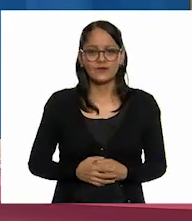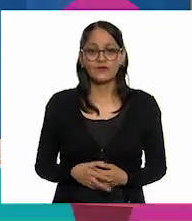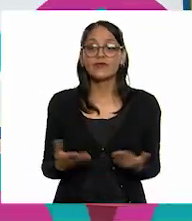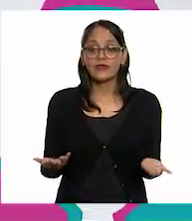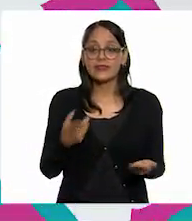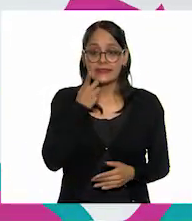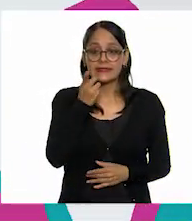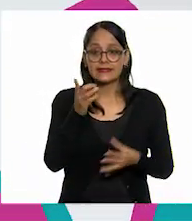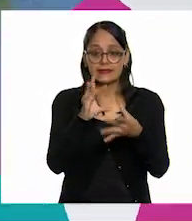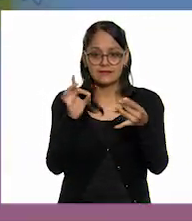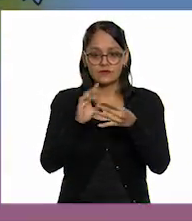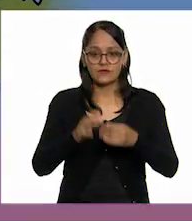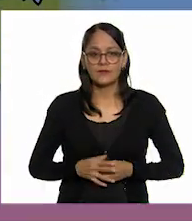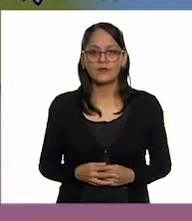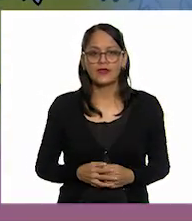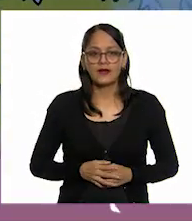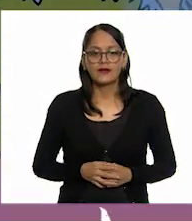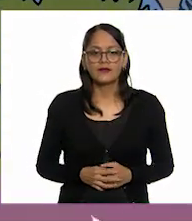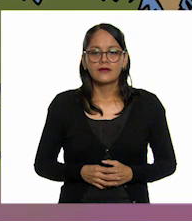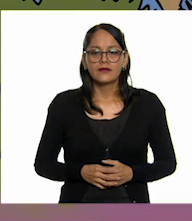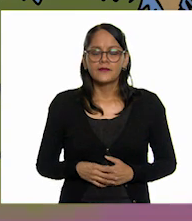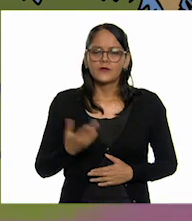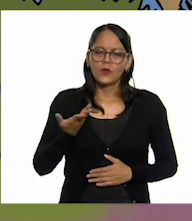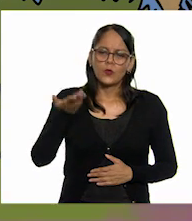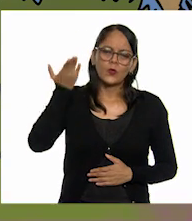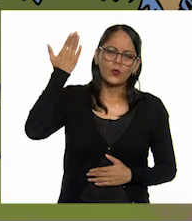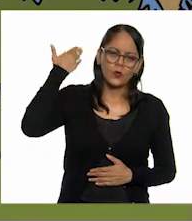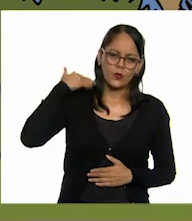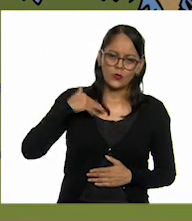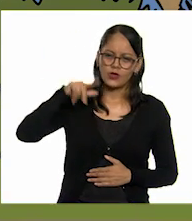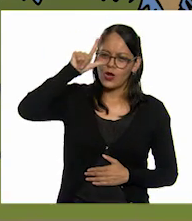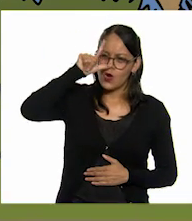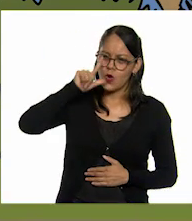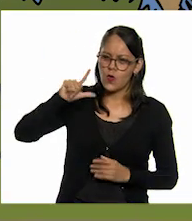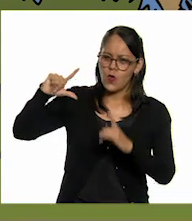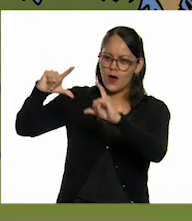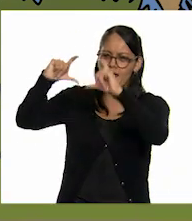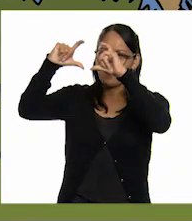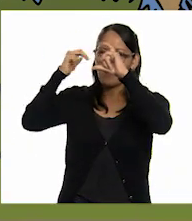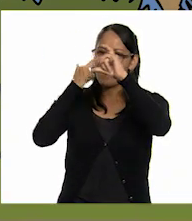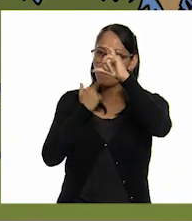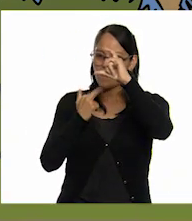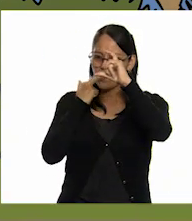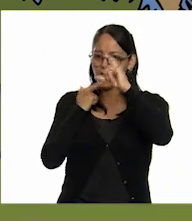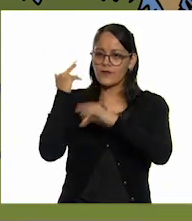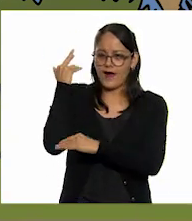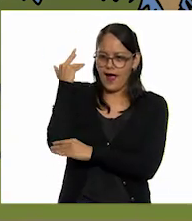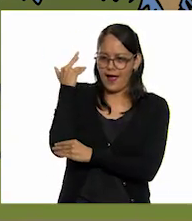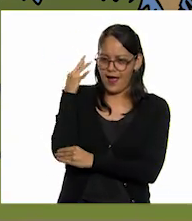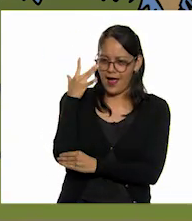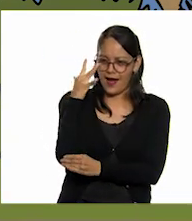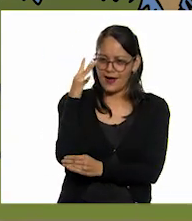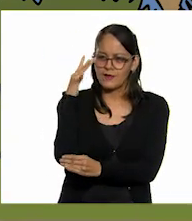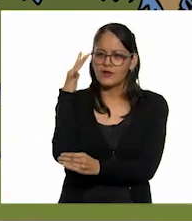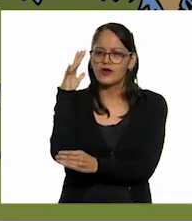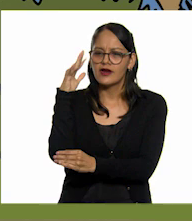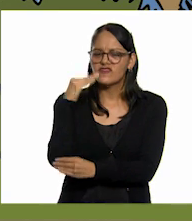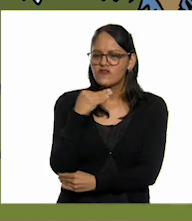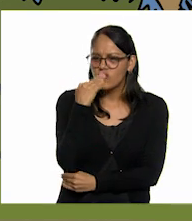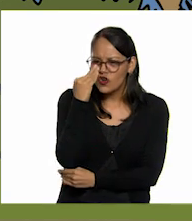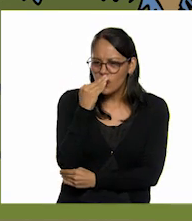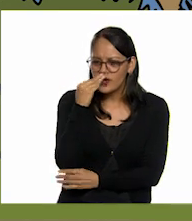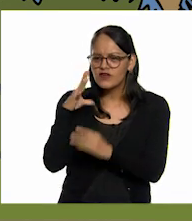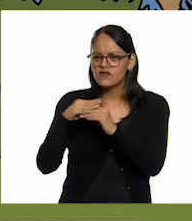Y dice así: en el tiempo en que la luna era roja y los árboles daban todo el año flores y